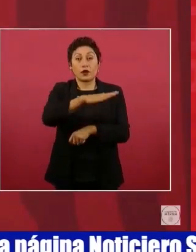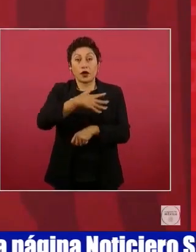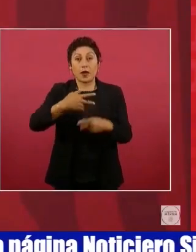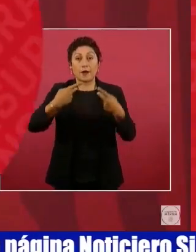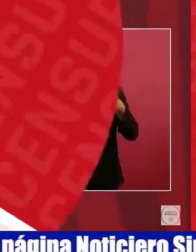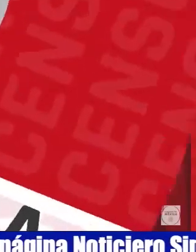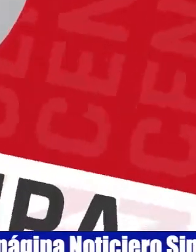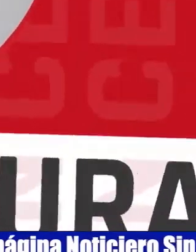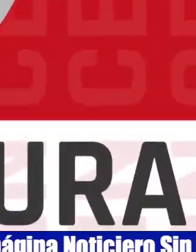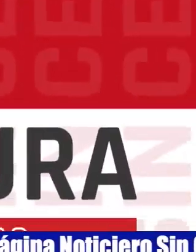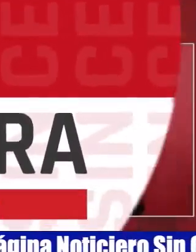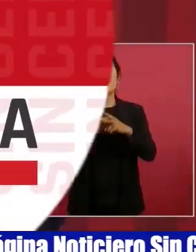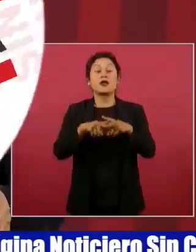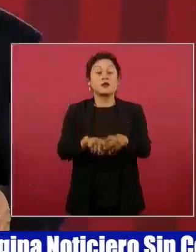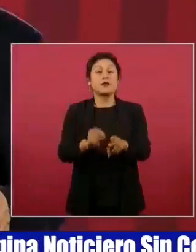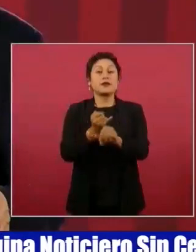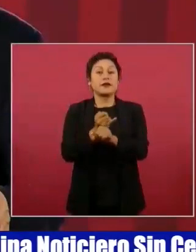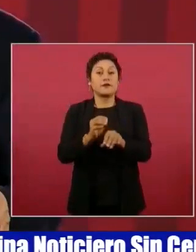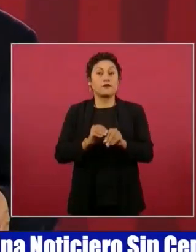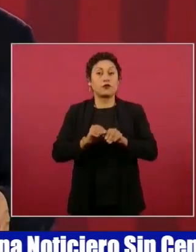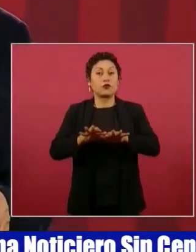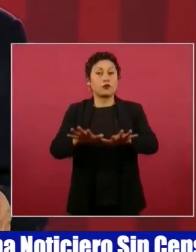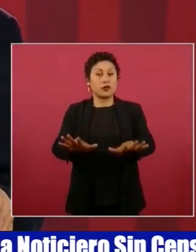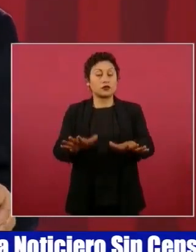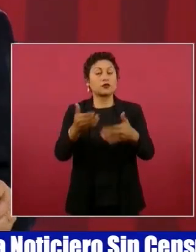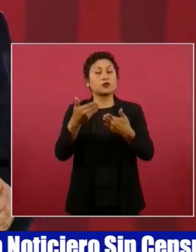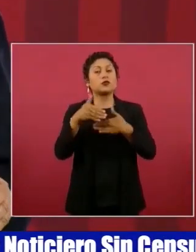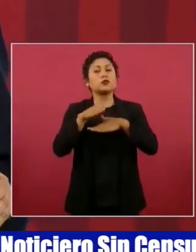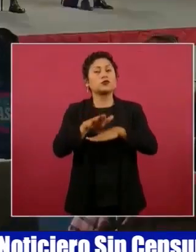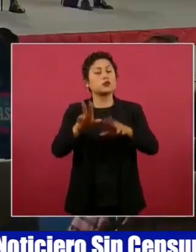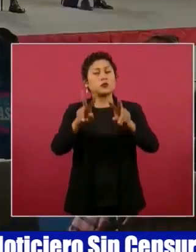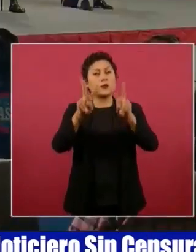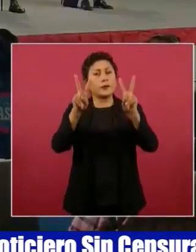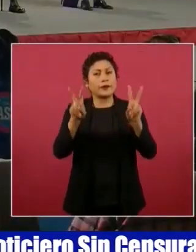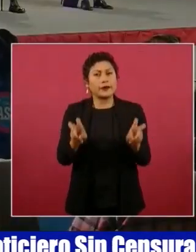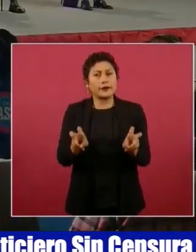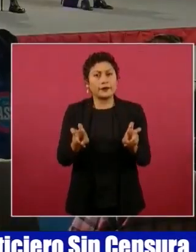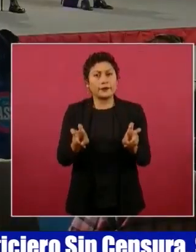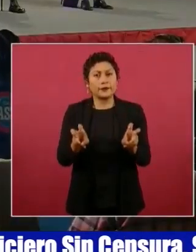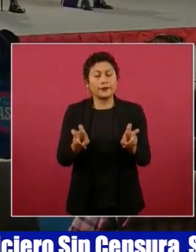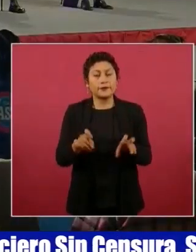Iniciar con el informe sobre